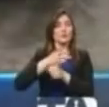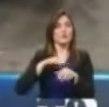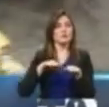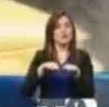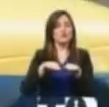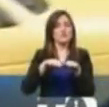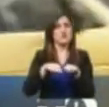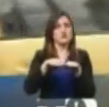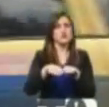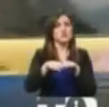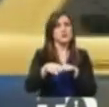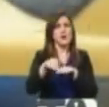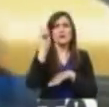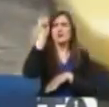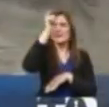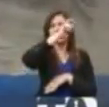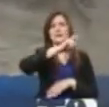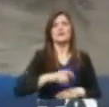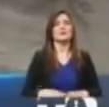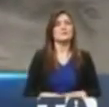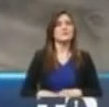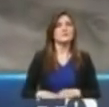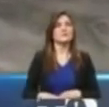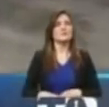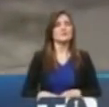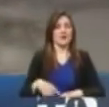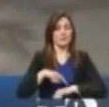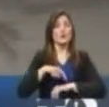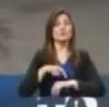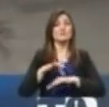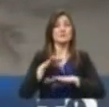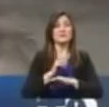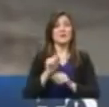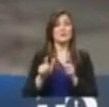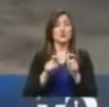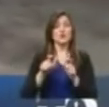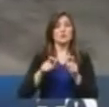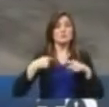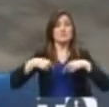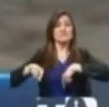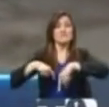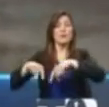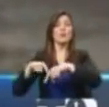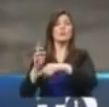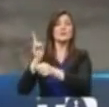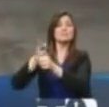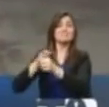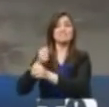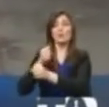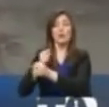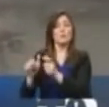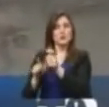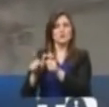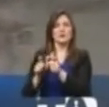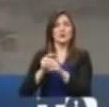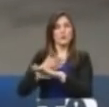toma para que se vea lo complicado que es transitar por aquí. A esta hora recién están llegando las personas personas acá a sus trabajos, pero en el transcurrir de las horas